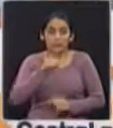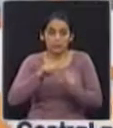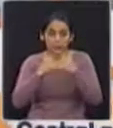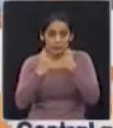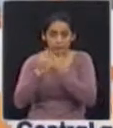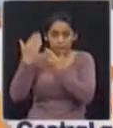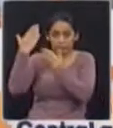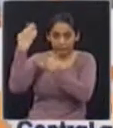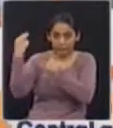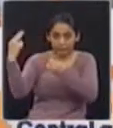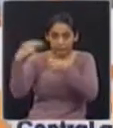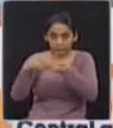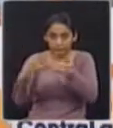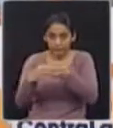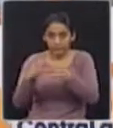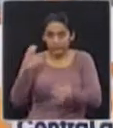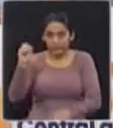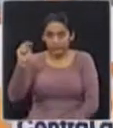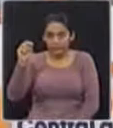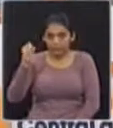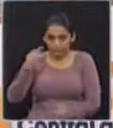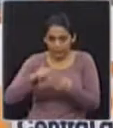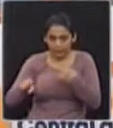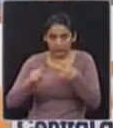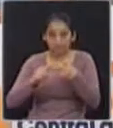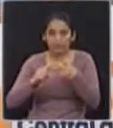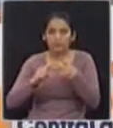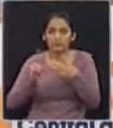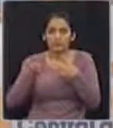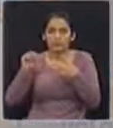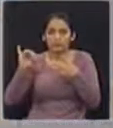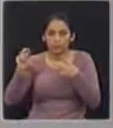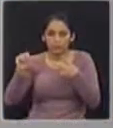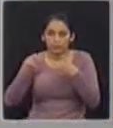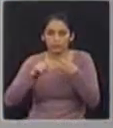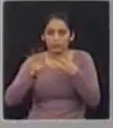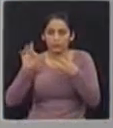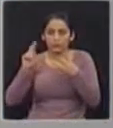está Concertación Cívica Nacional, Unión de Migrantes, Frente